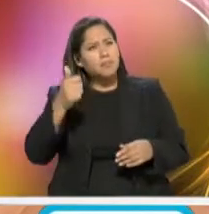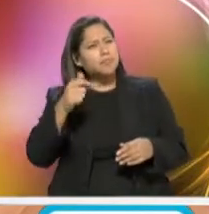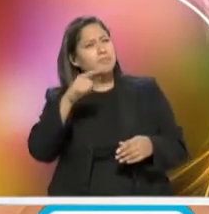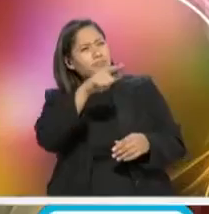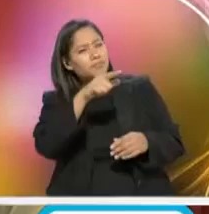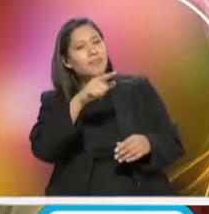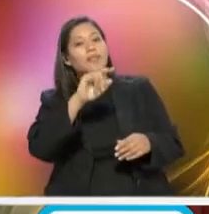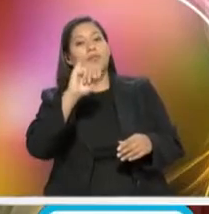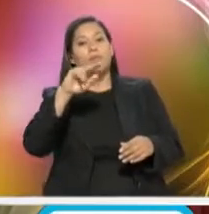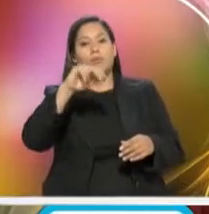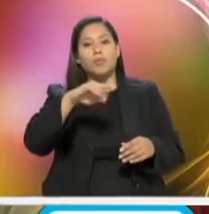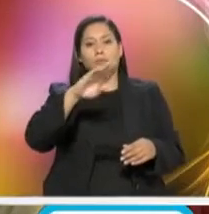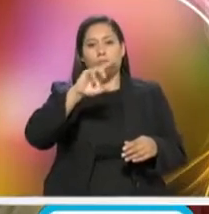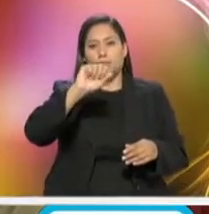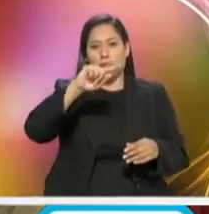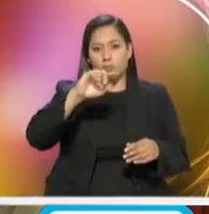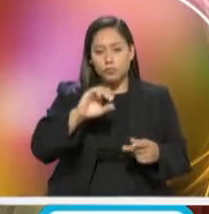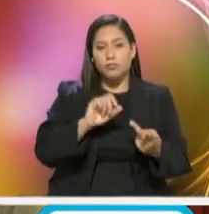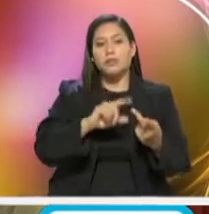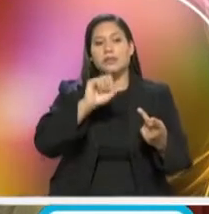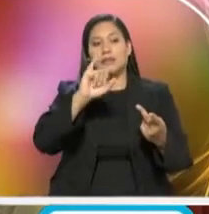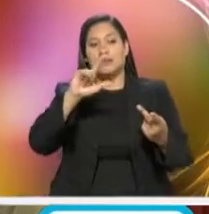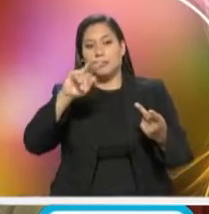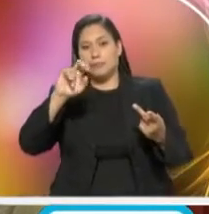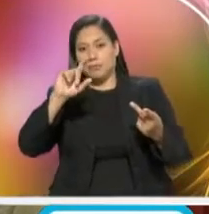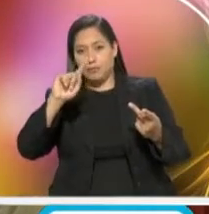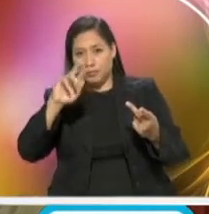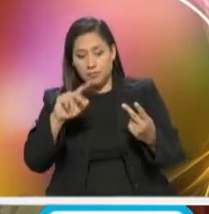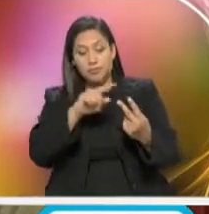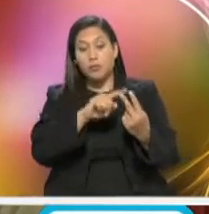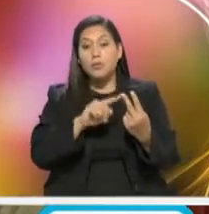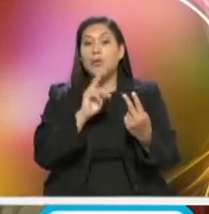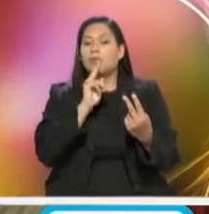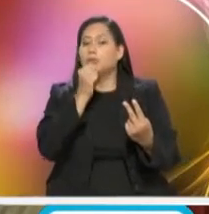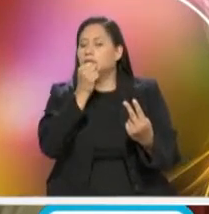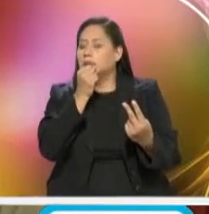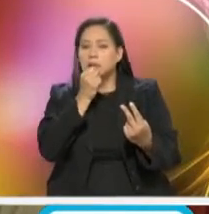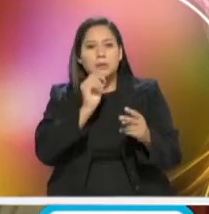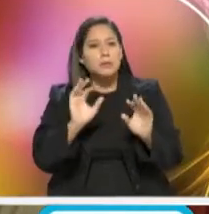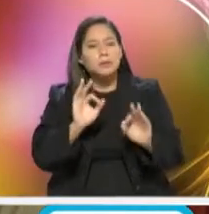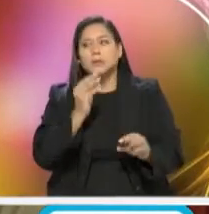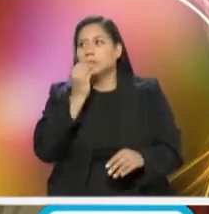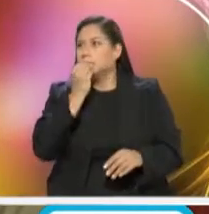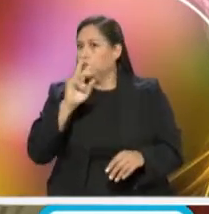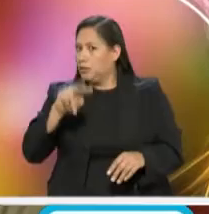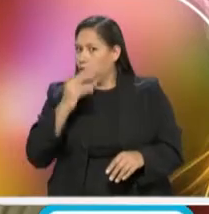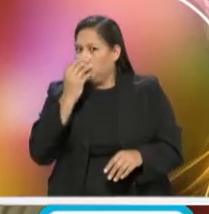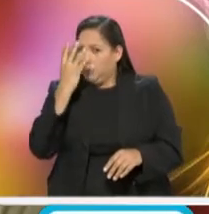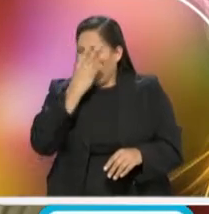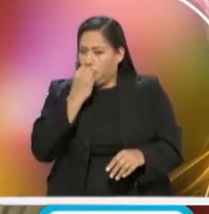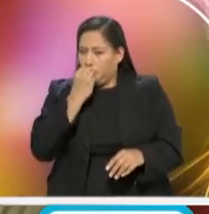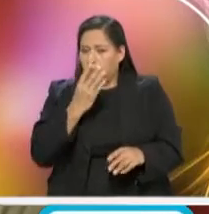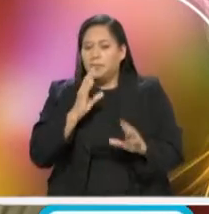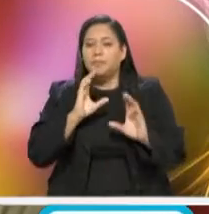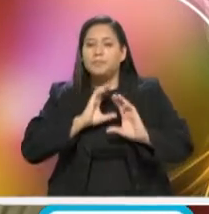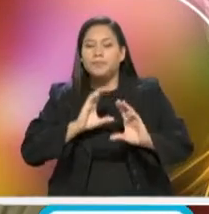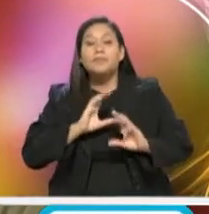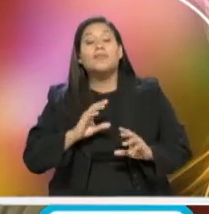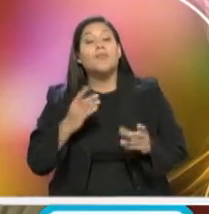instancia a Juan Bustos y a Silvestre Mercado como los vocalistas, que los dos tenían unas voces extraordinarias.